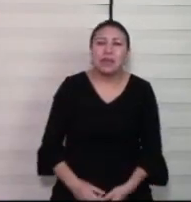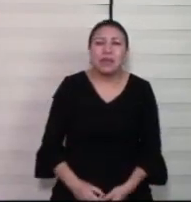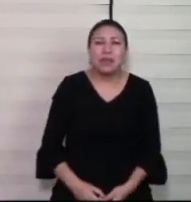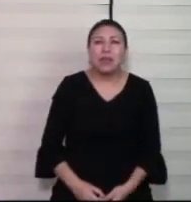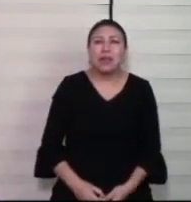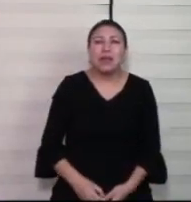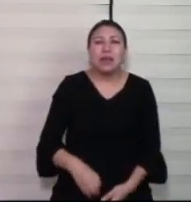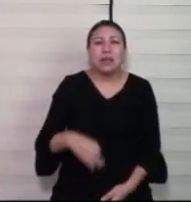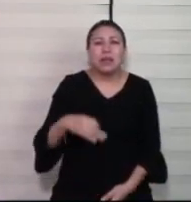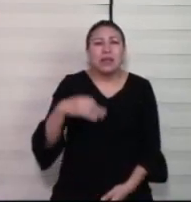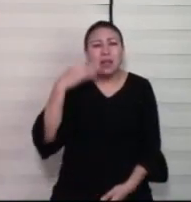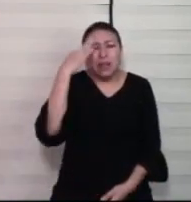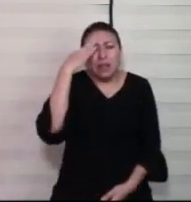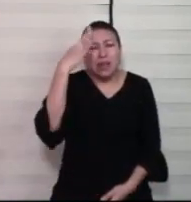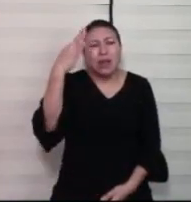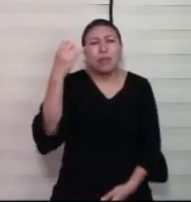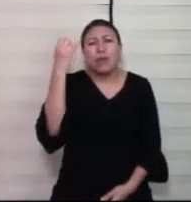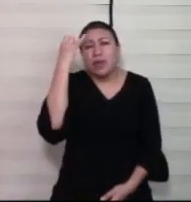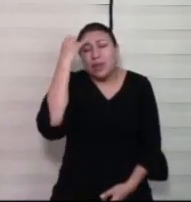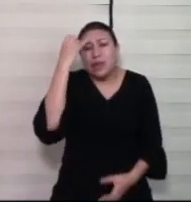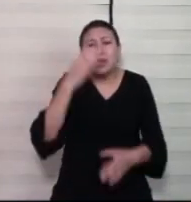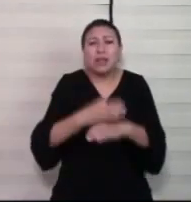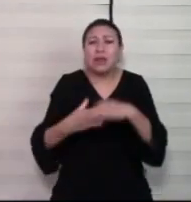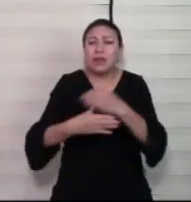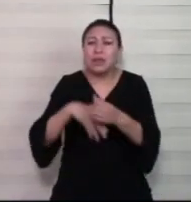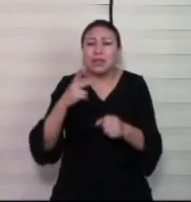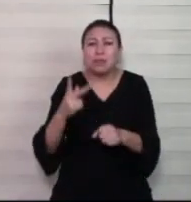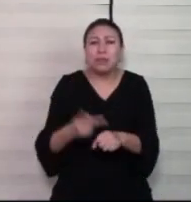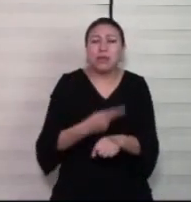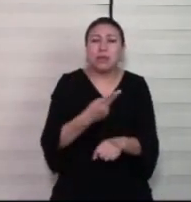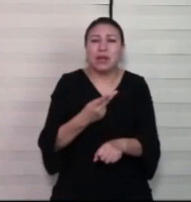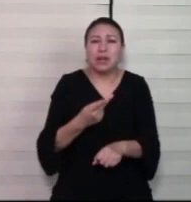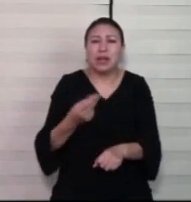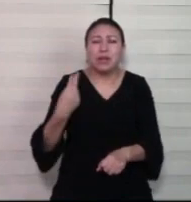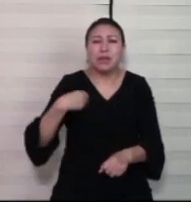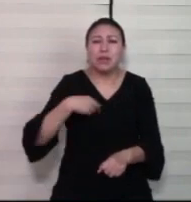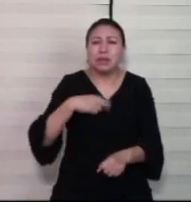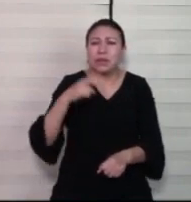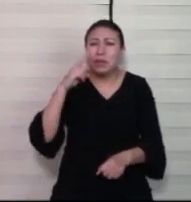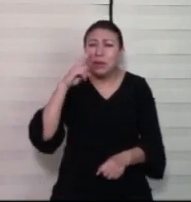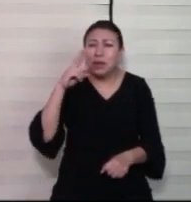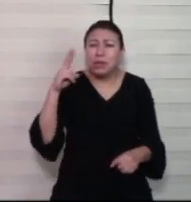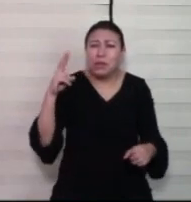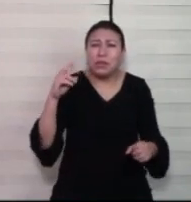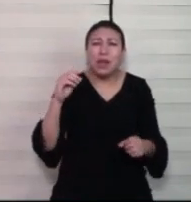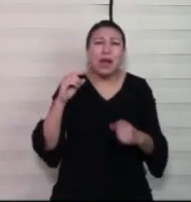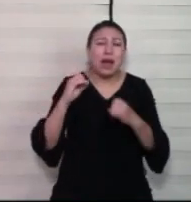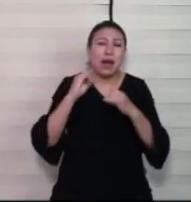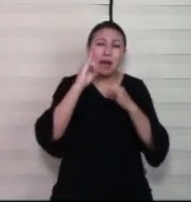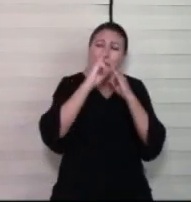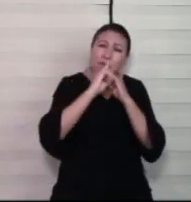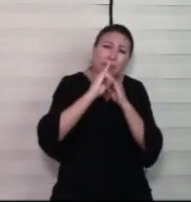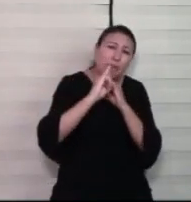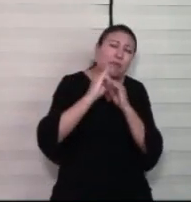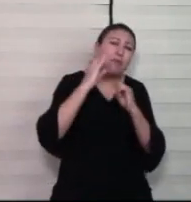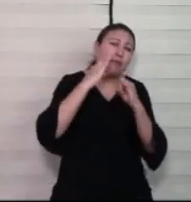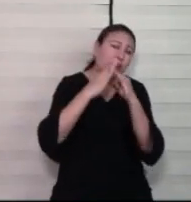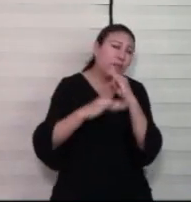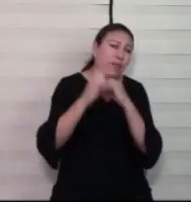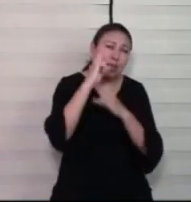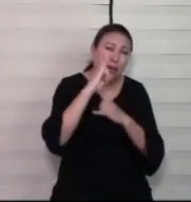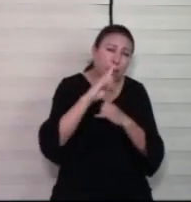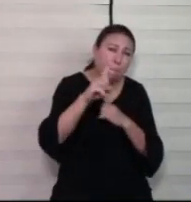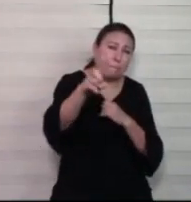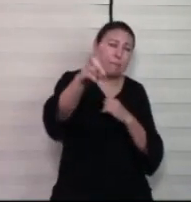año de incertidumbre podemos ver, Señor, en ese túnel oscuro, una luz adelante que nos da